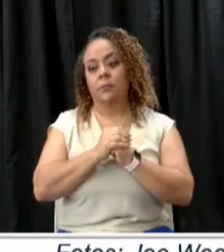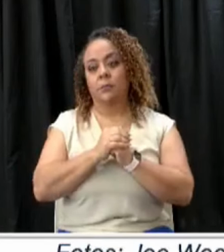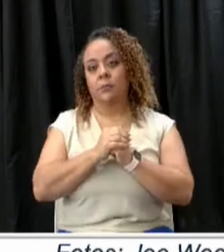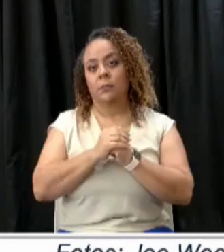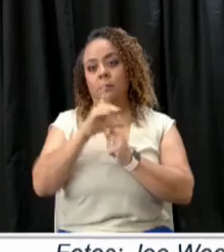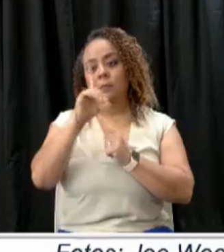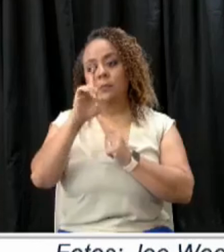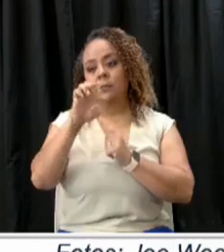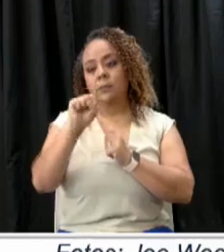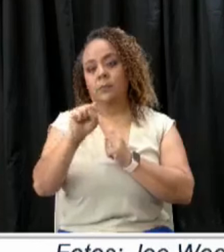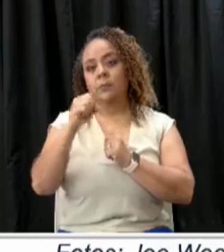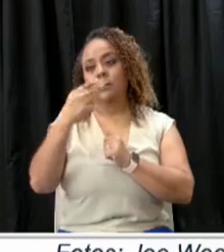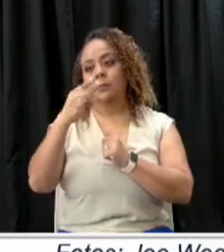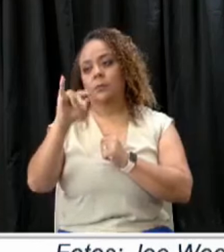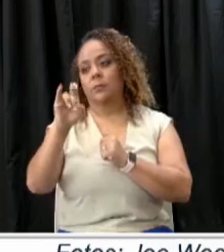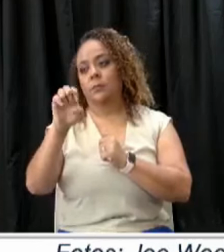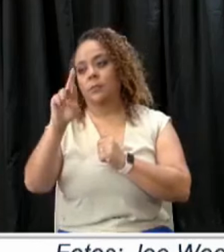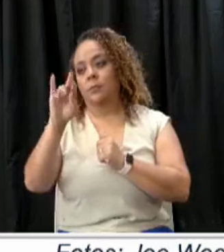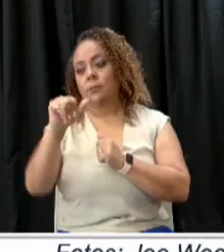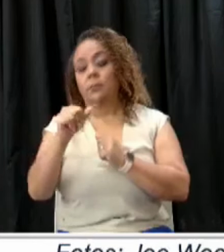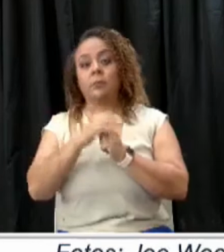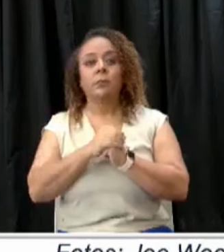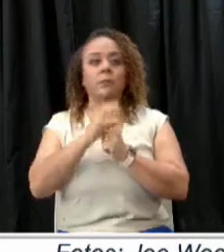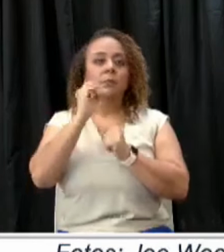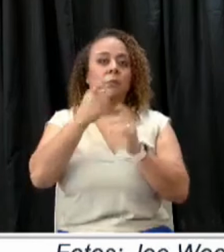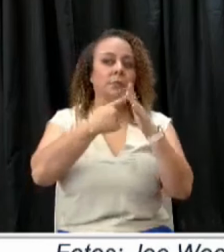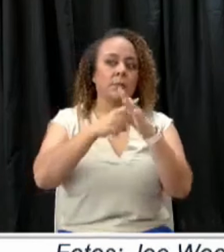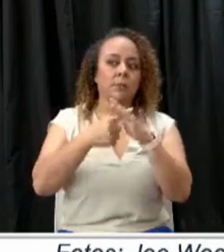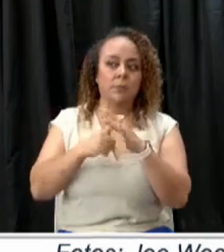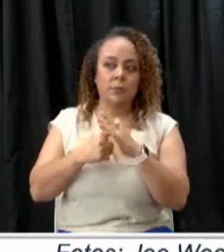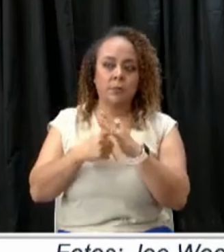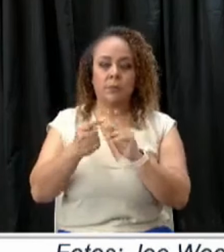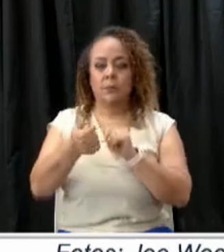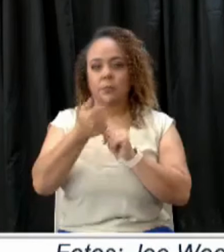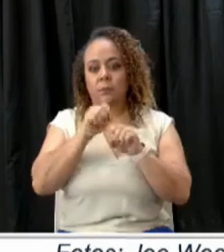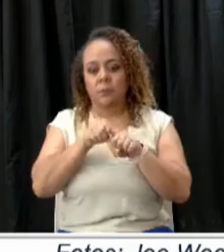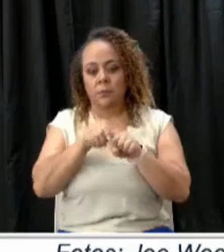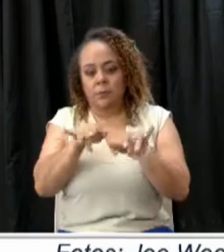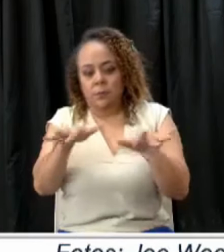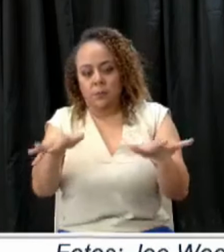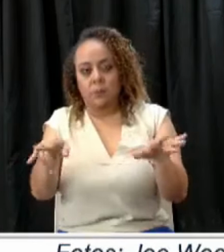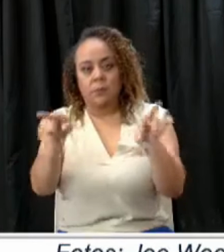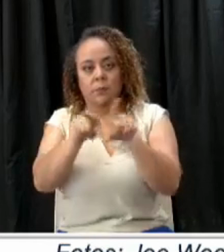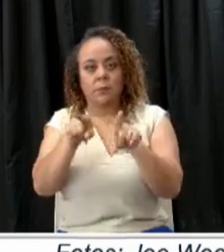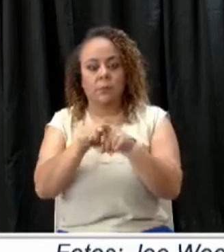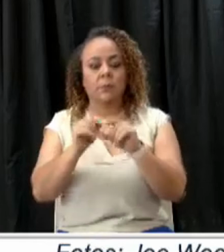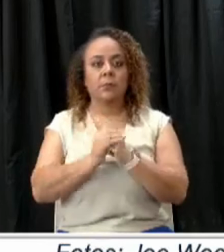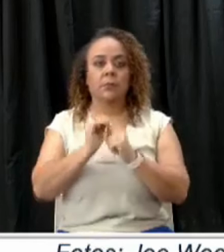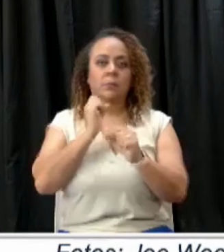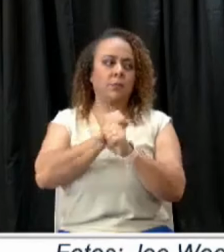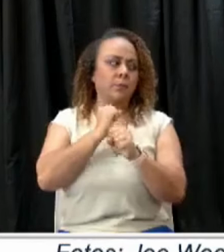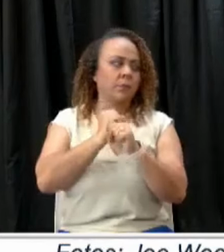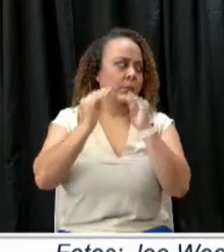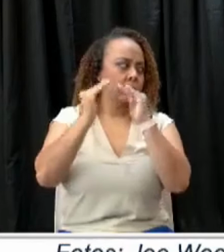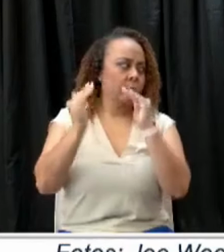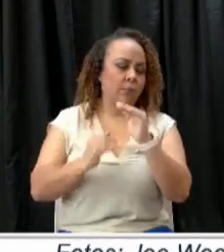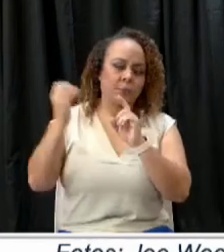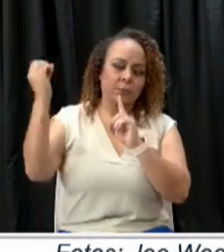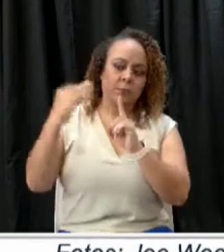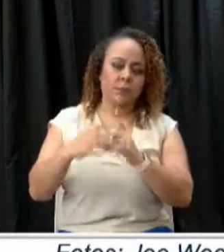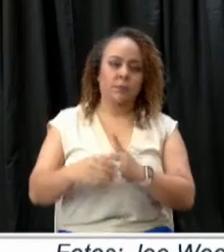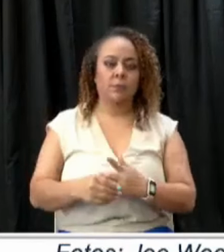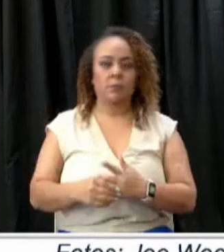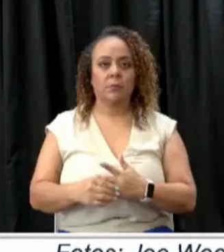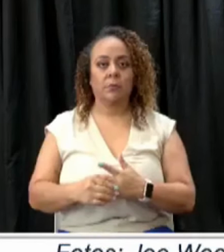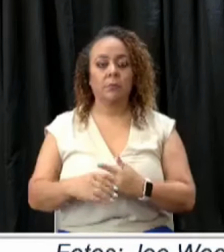o reparación del sistema de riego por goteo, o también lo hemos implementado en ocupaciones aún muchísimo menos expuestas,